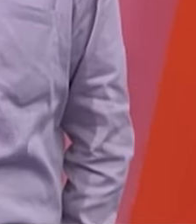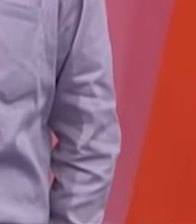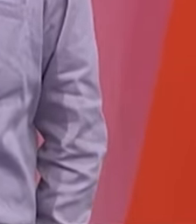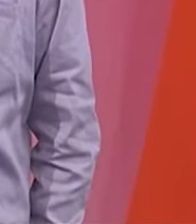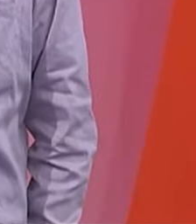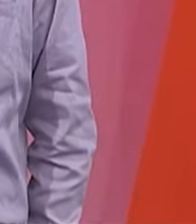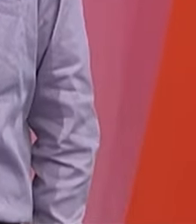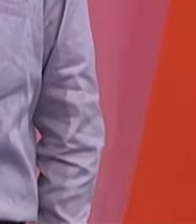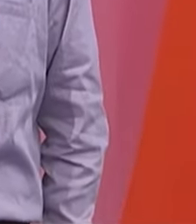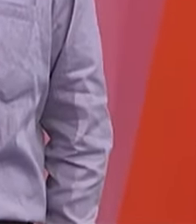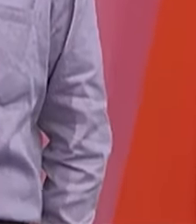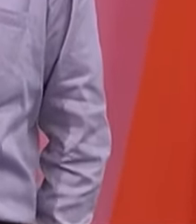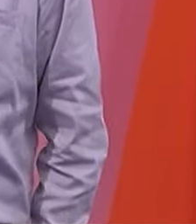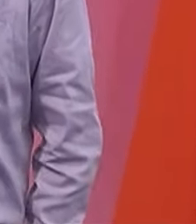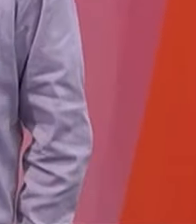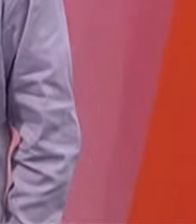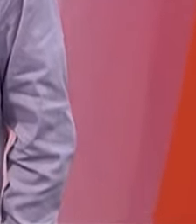free time,